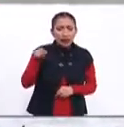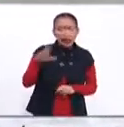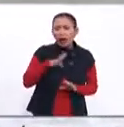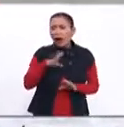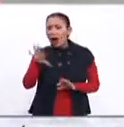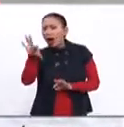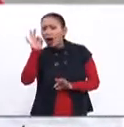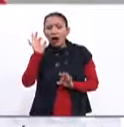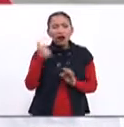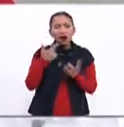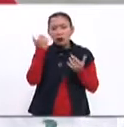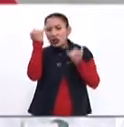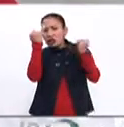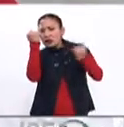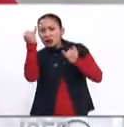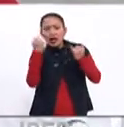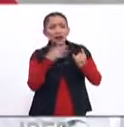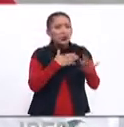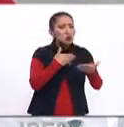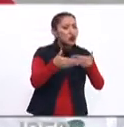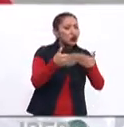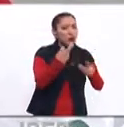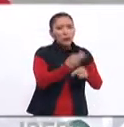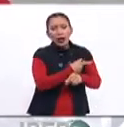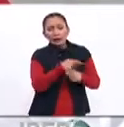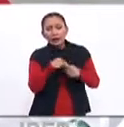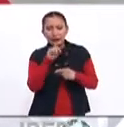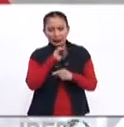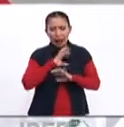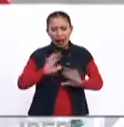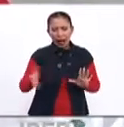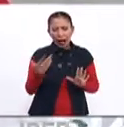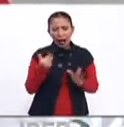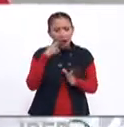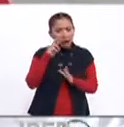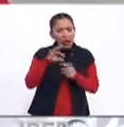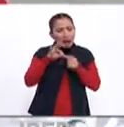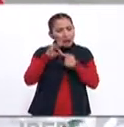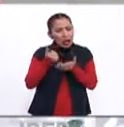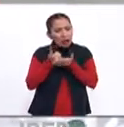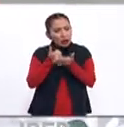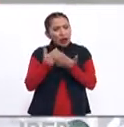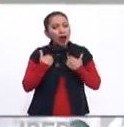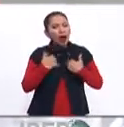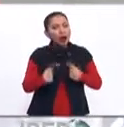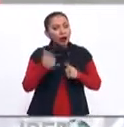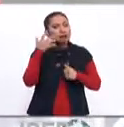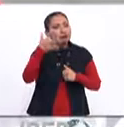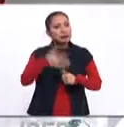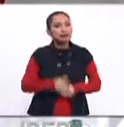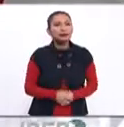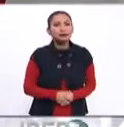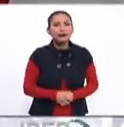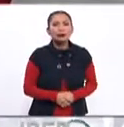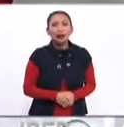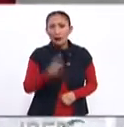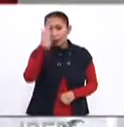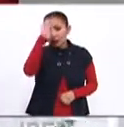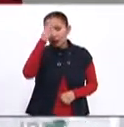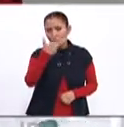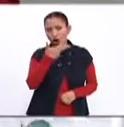se encuentran las corrientes de los fenómenos modernos y donde yace la brújula que nos ayudará a entenderlos y navegarlos.